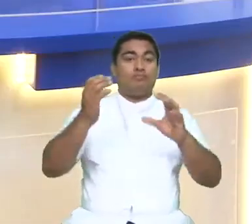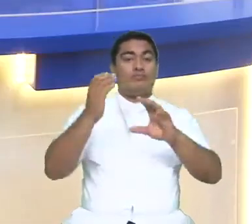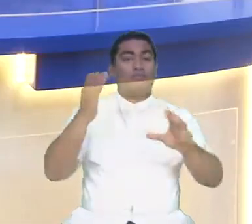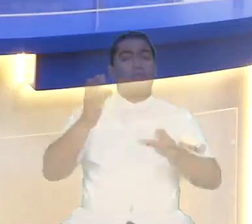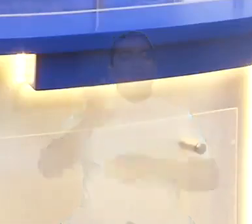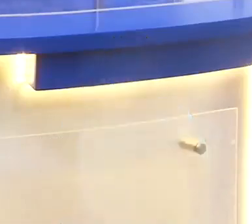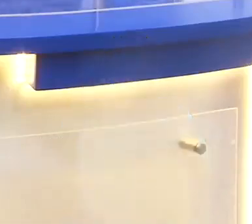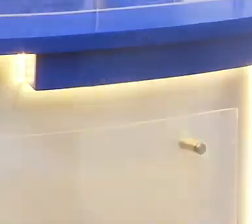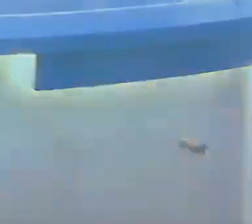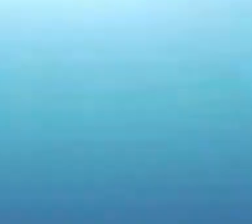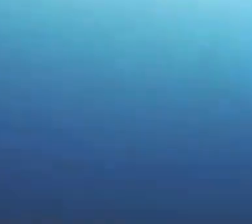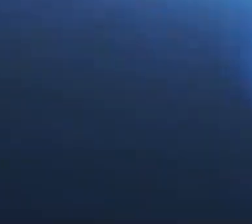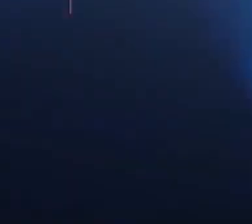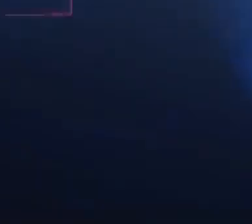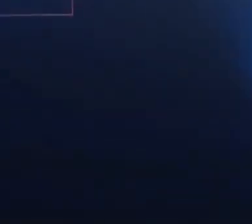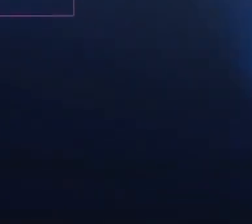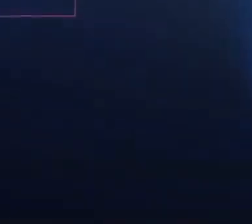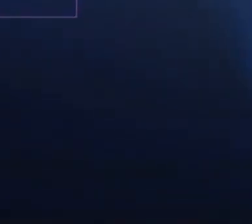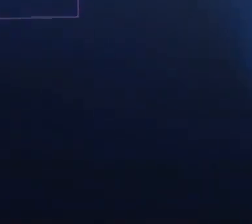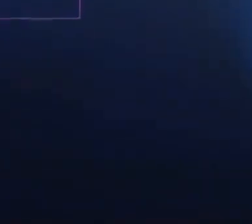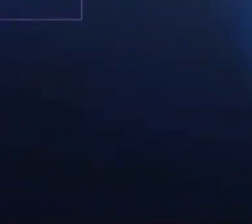Veamos.